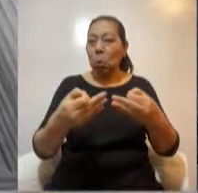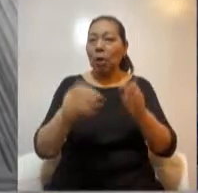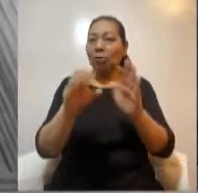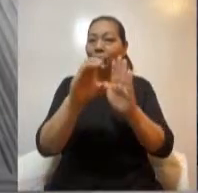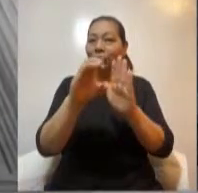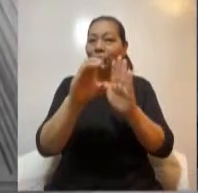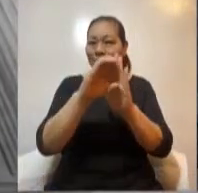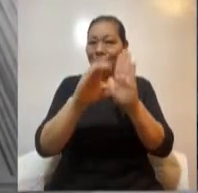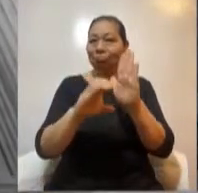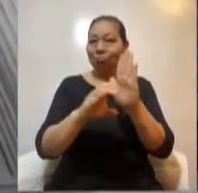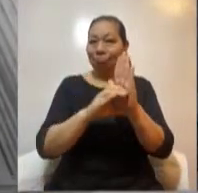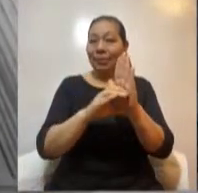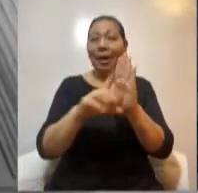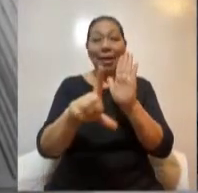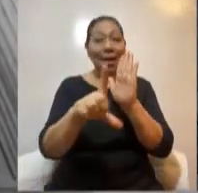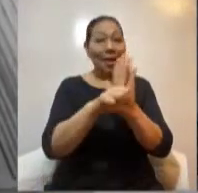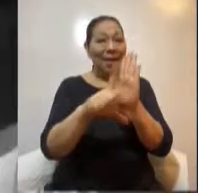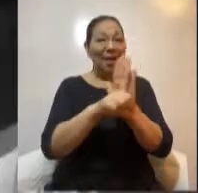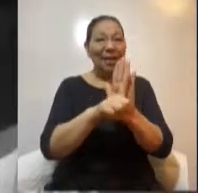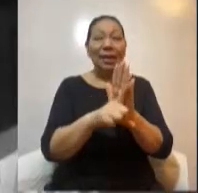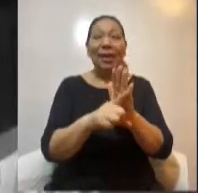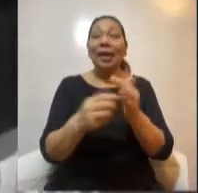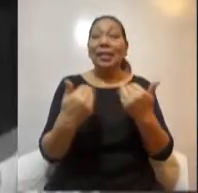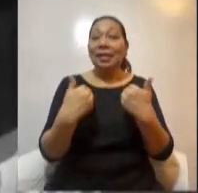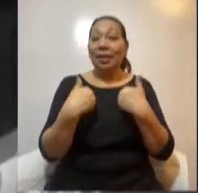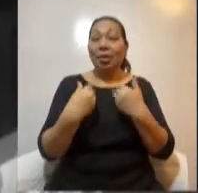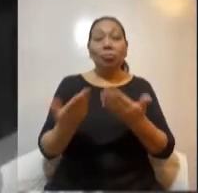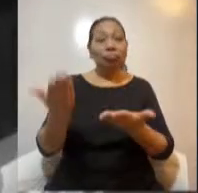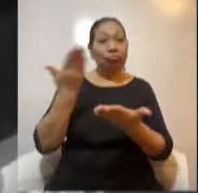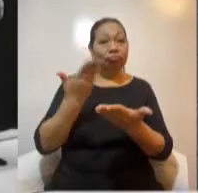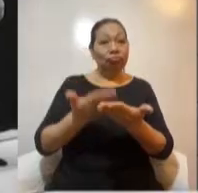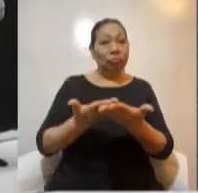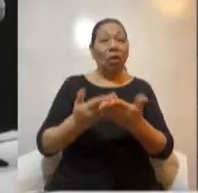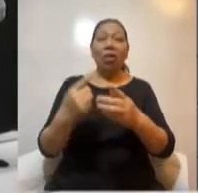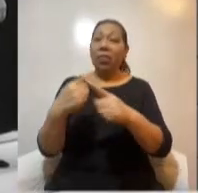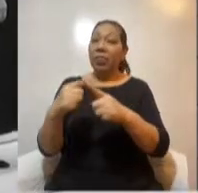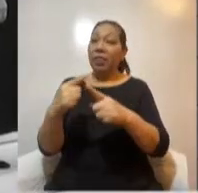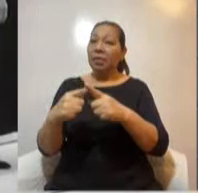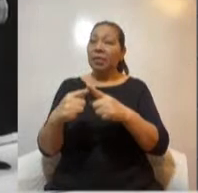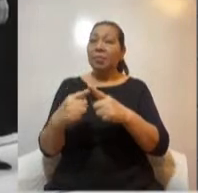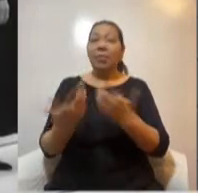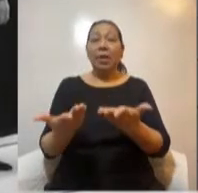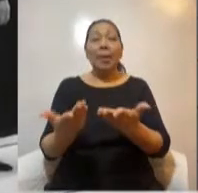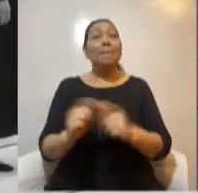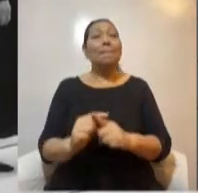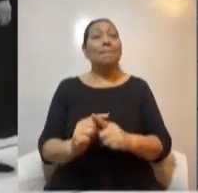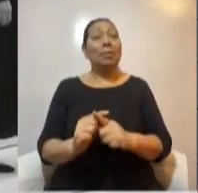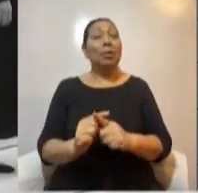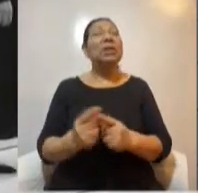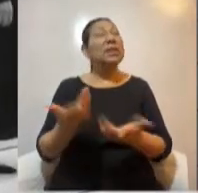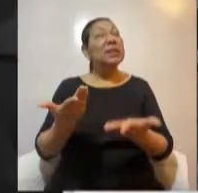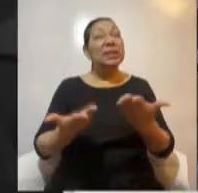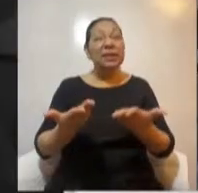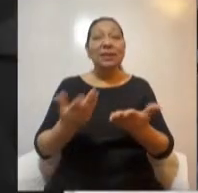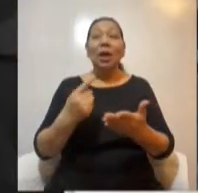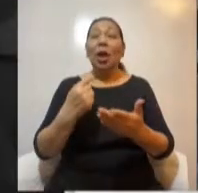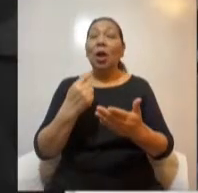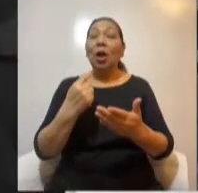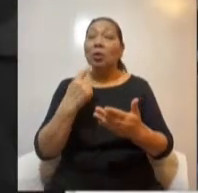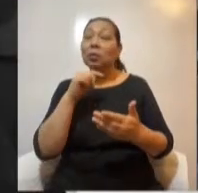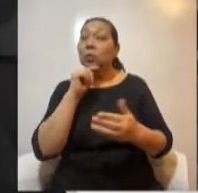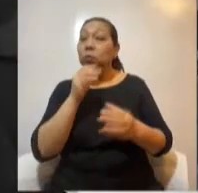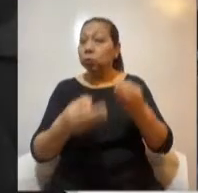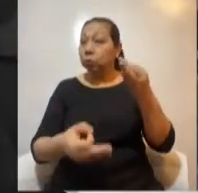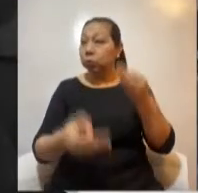la constitucionalidad de las leyes que contienen y refuerzan estereotipos de género. Los estereotipos de género,